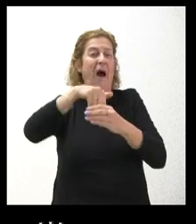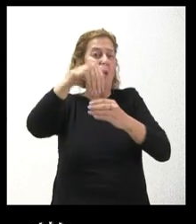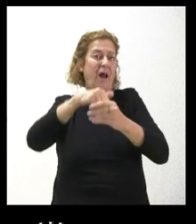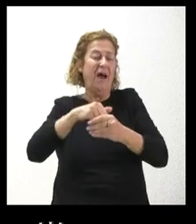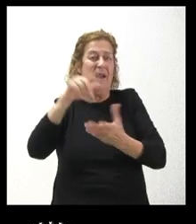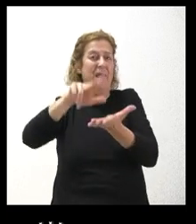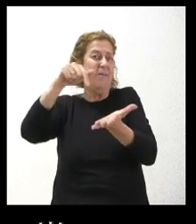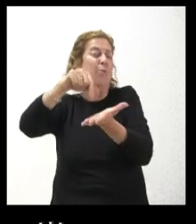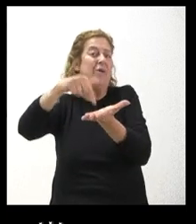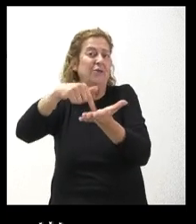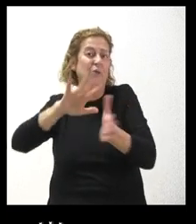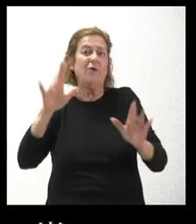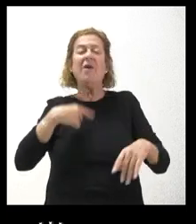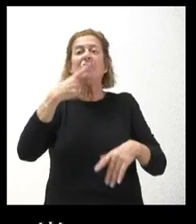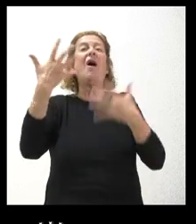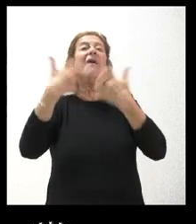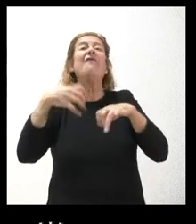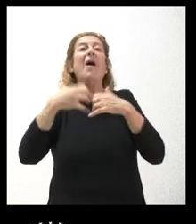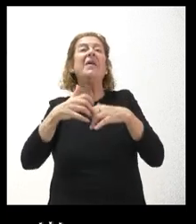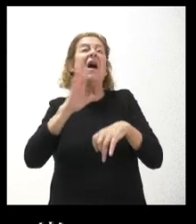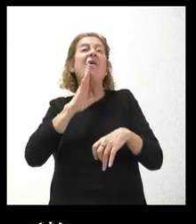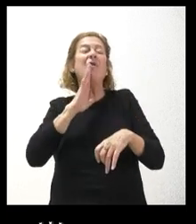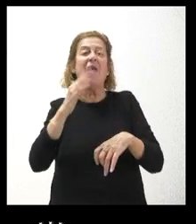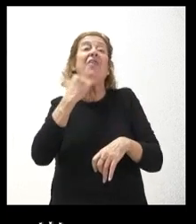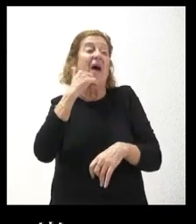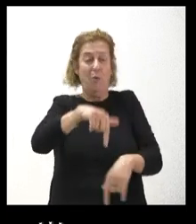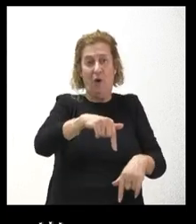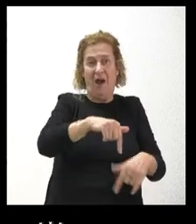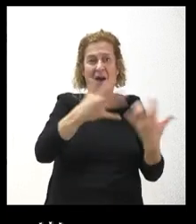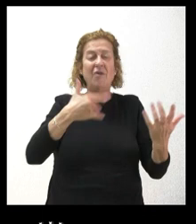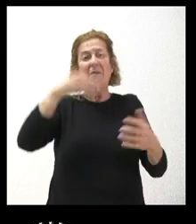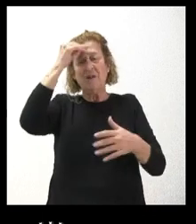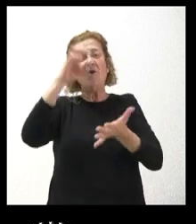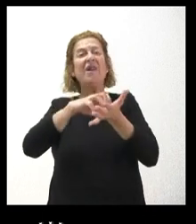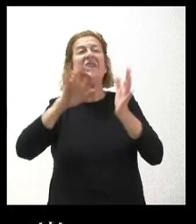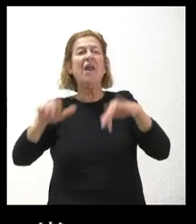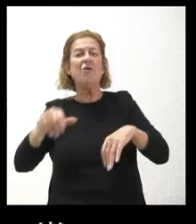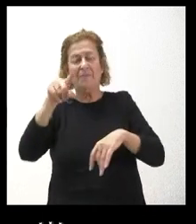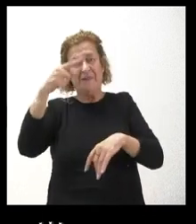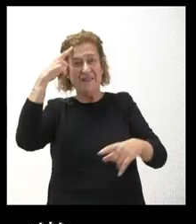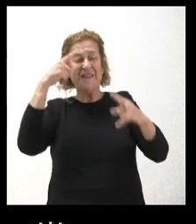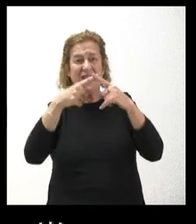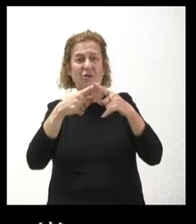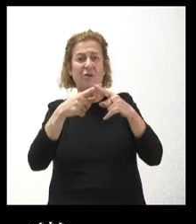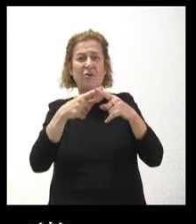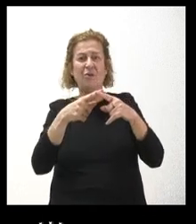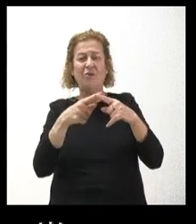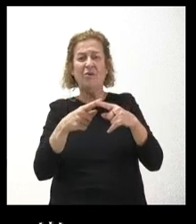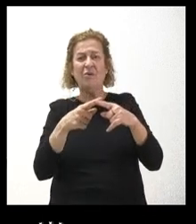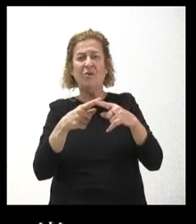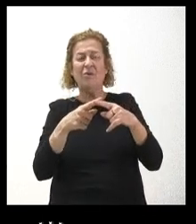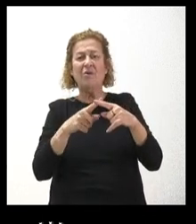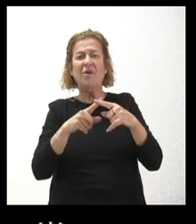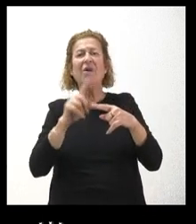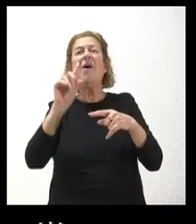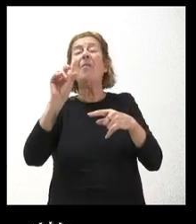fábrica digamos está está en en Zamora y creo que que Castilla y le En ese sentido eh el principal